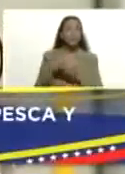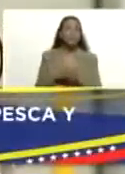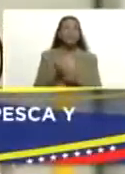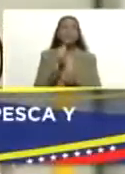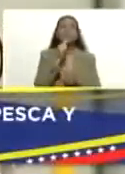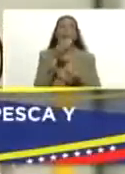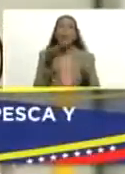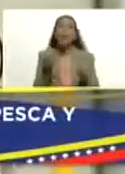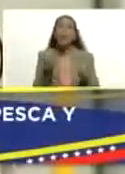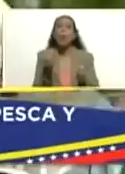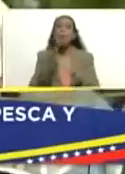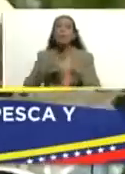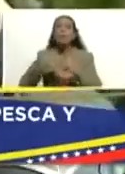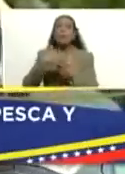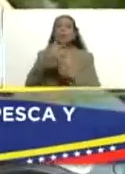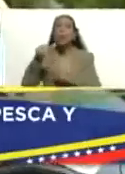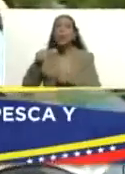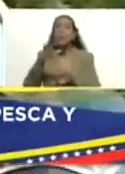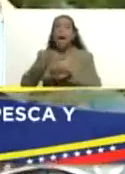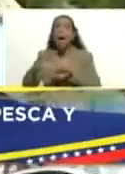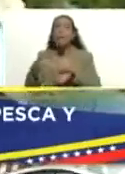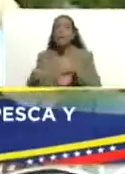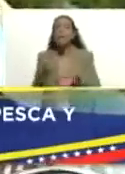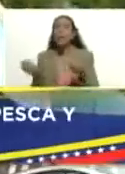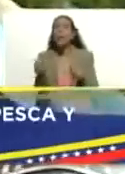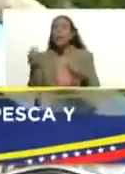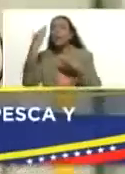Pilar? Mi saludo.